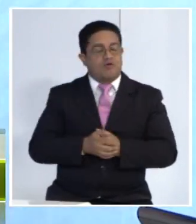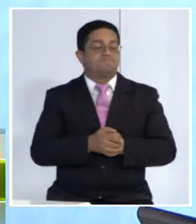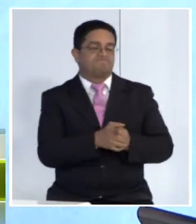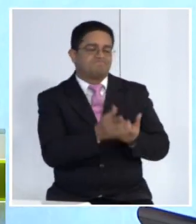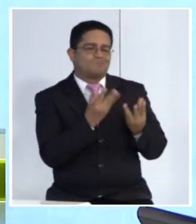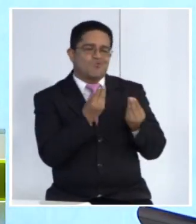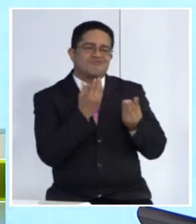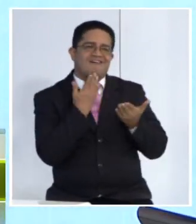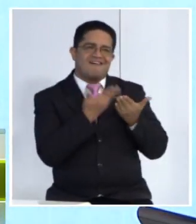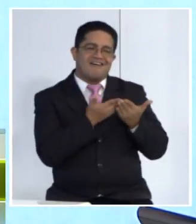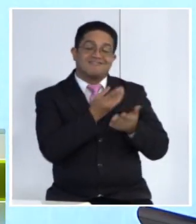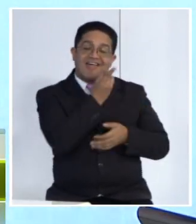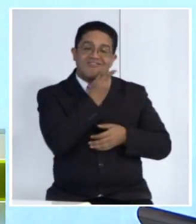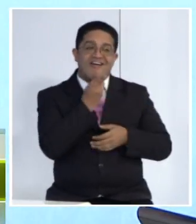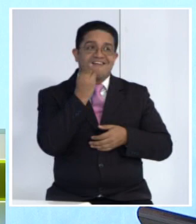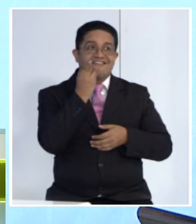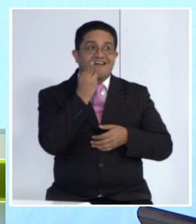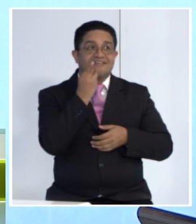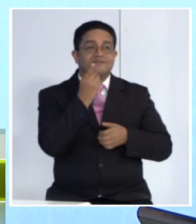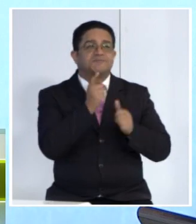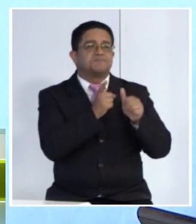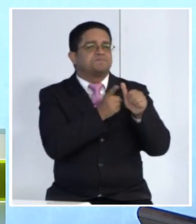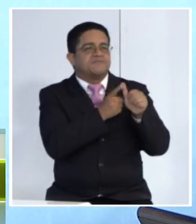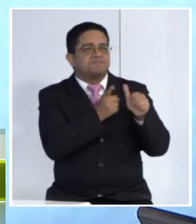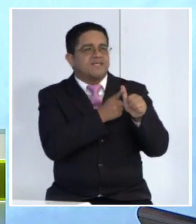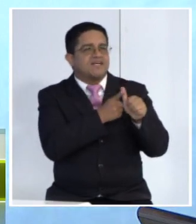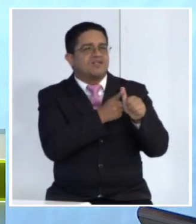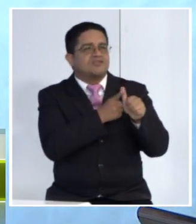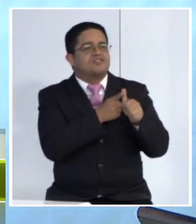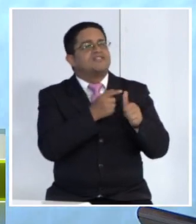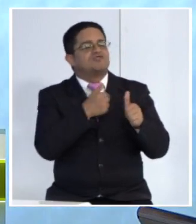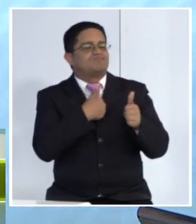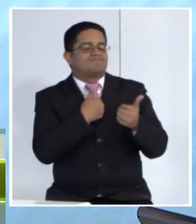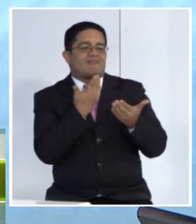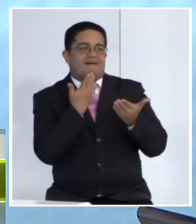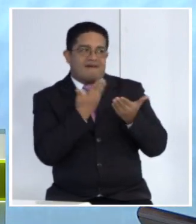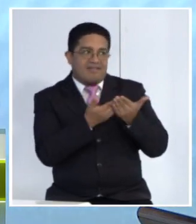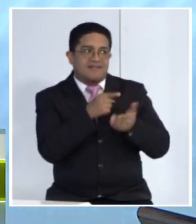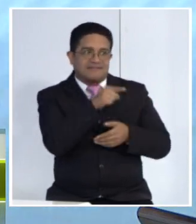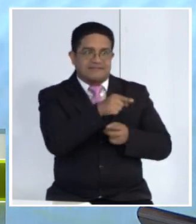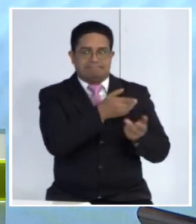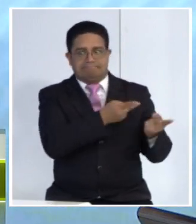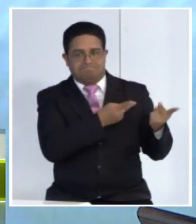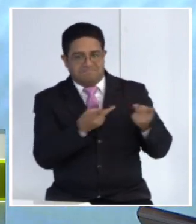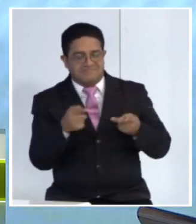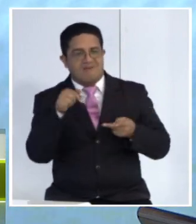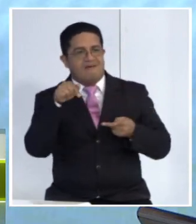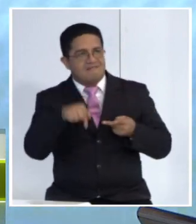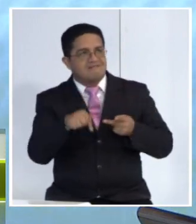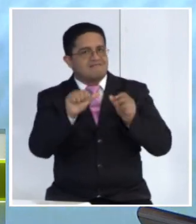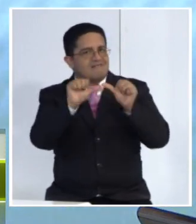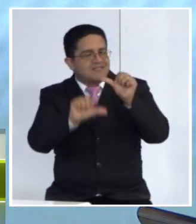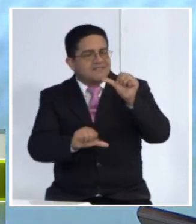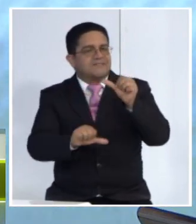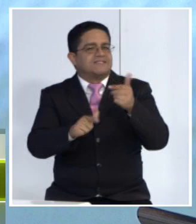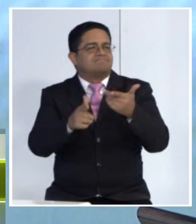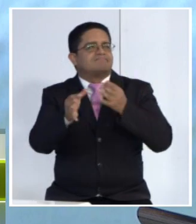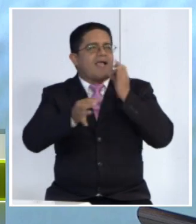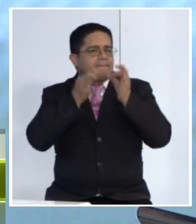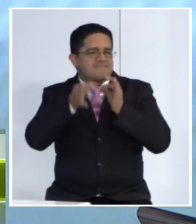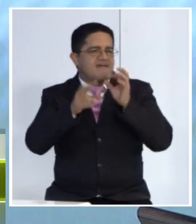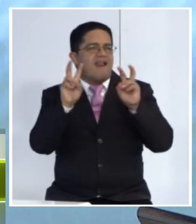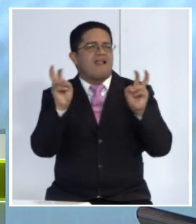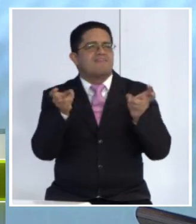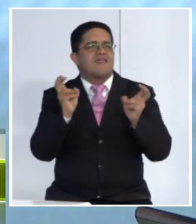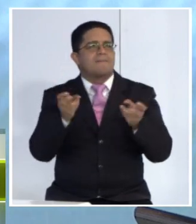Muchas gracias, Daniela. Primero, ante todo, quiero agradecer la invitación que me haces para hablar de este